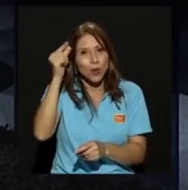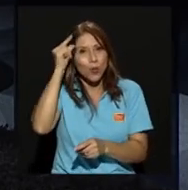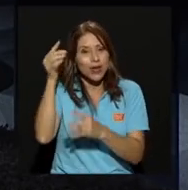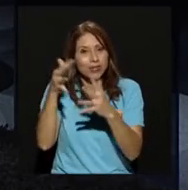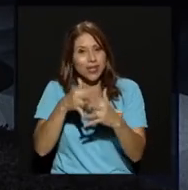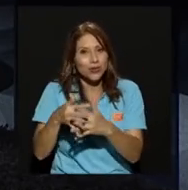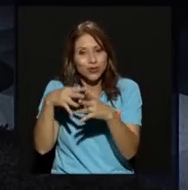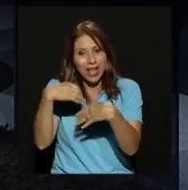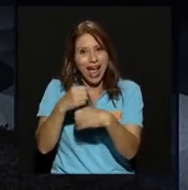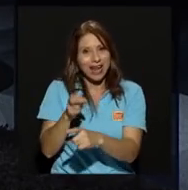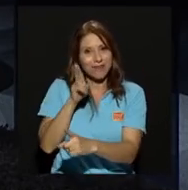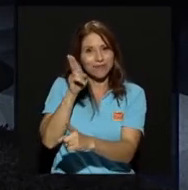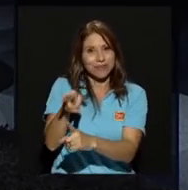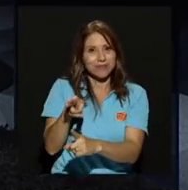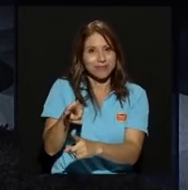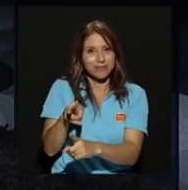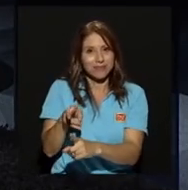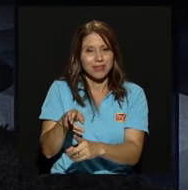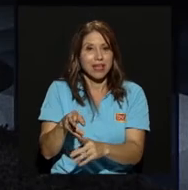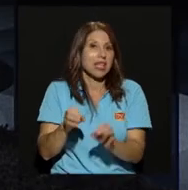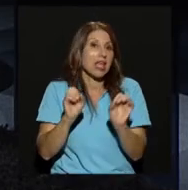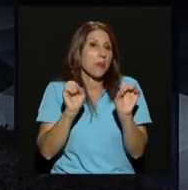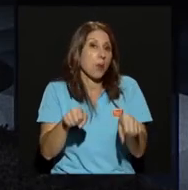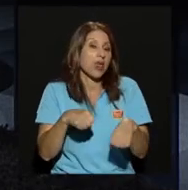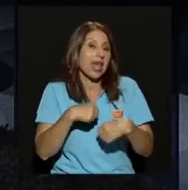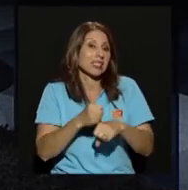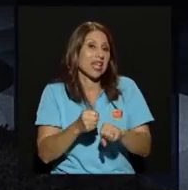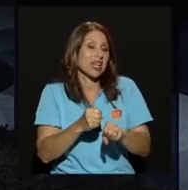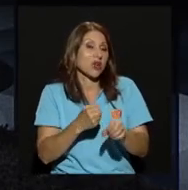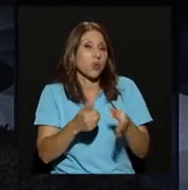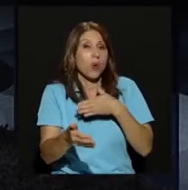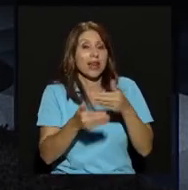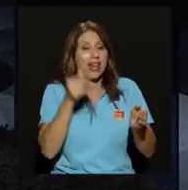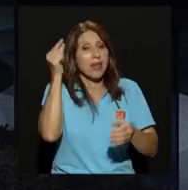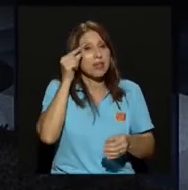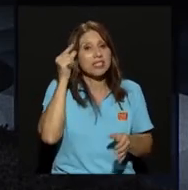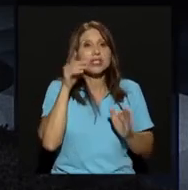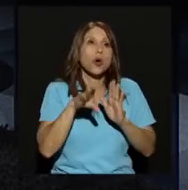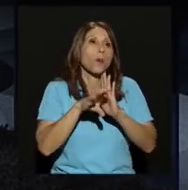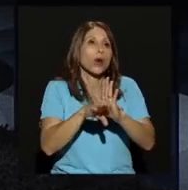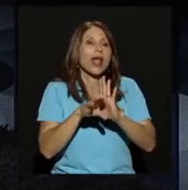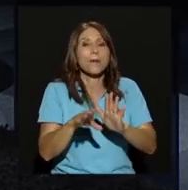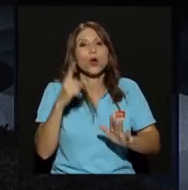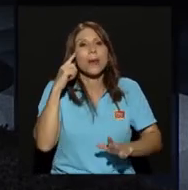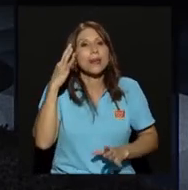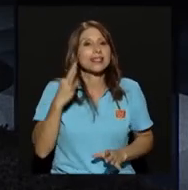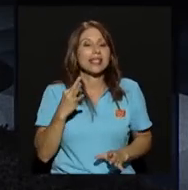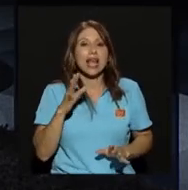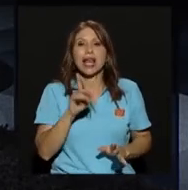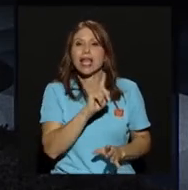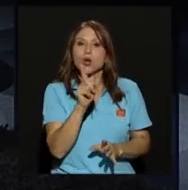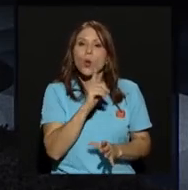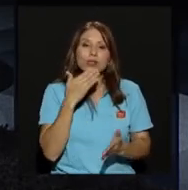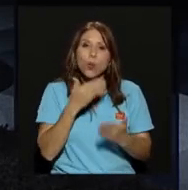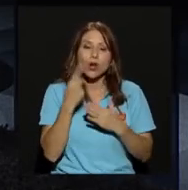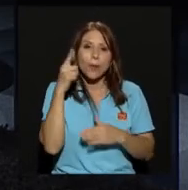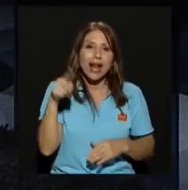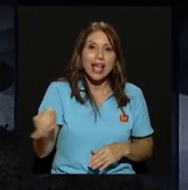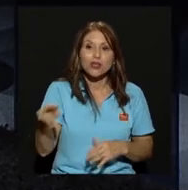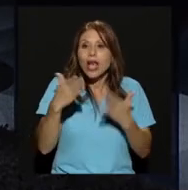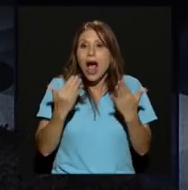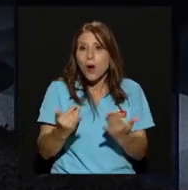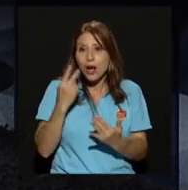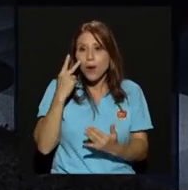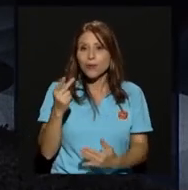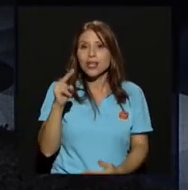una administración cualquiera que ya no que no creyera que fuera conveniente para ellos y lo estamos viendo en el nafta se va a renegociar